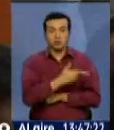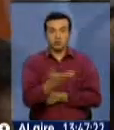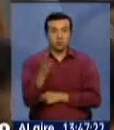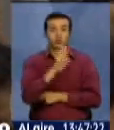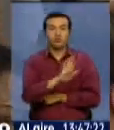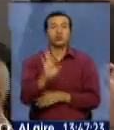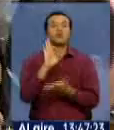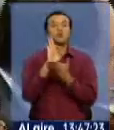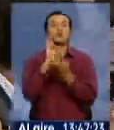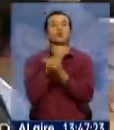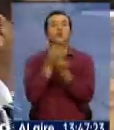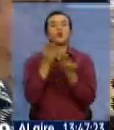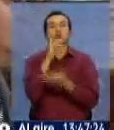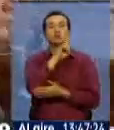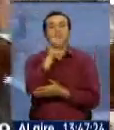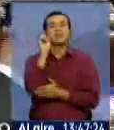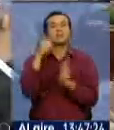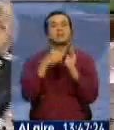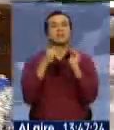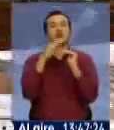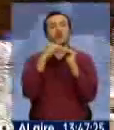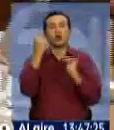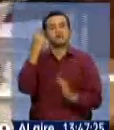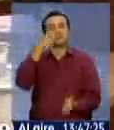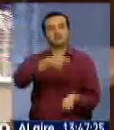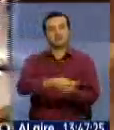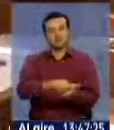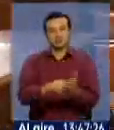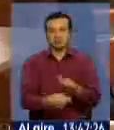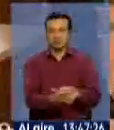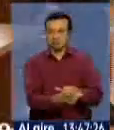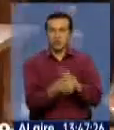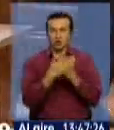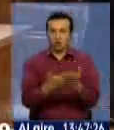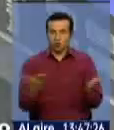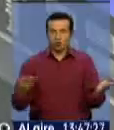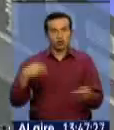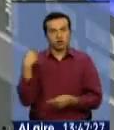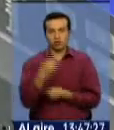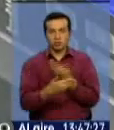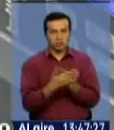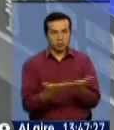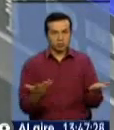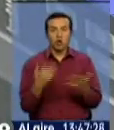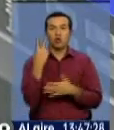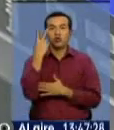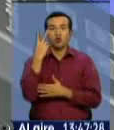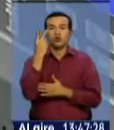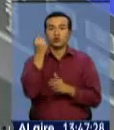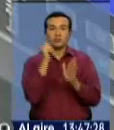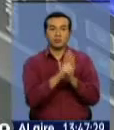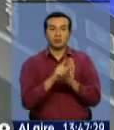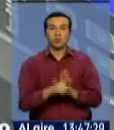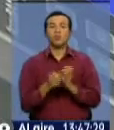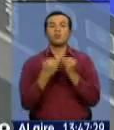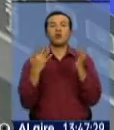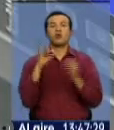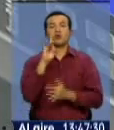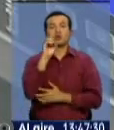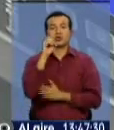su testimonio, entregó más de $100,000 en efectivo, así como electrodomésticos, además de dos transferencias por un valor